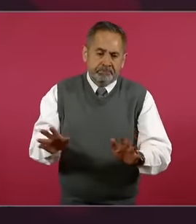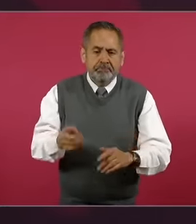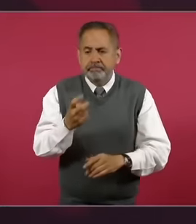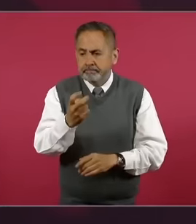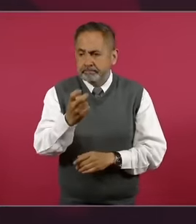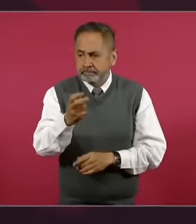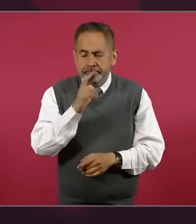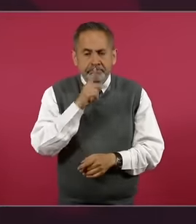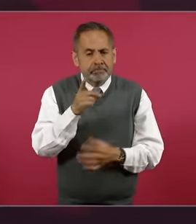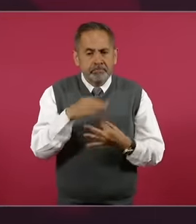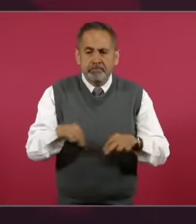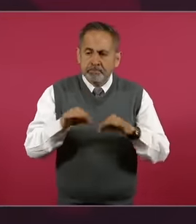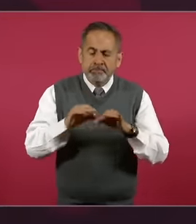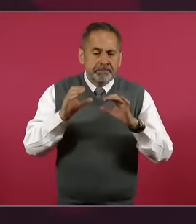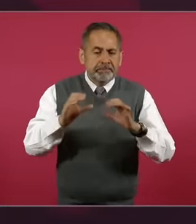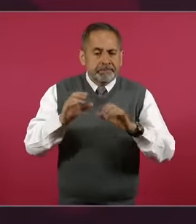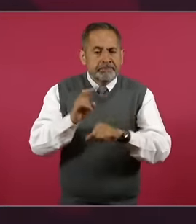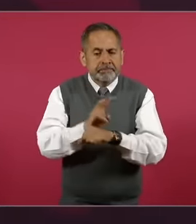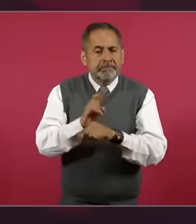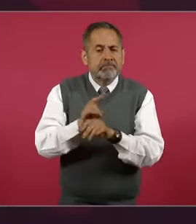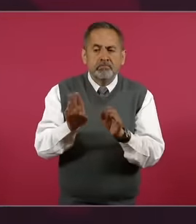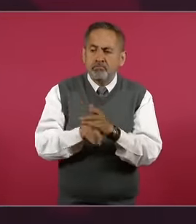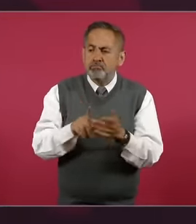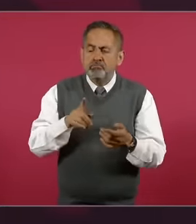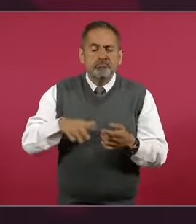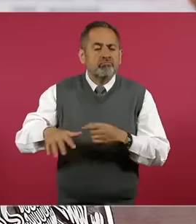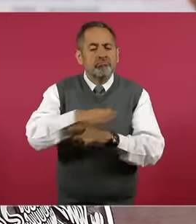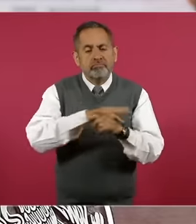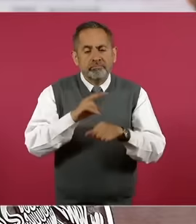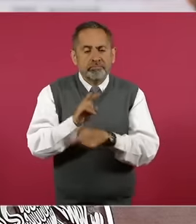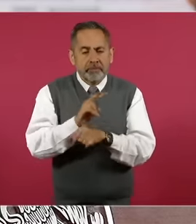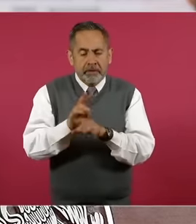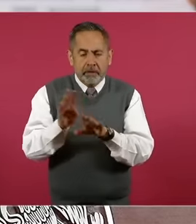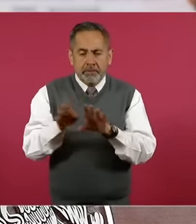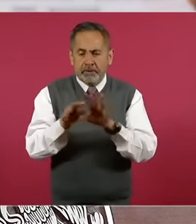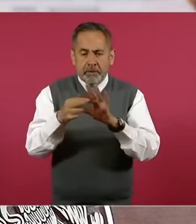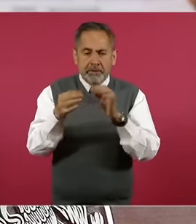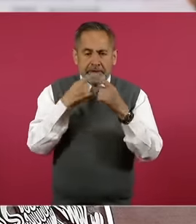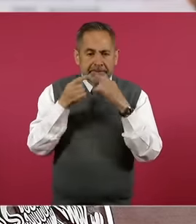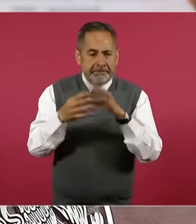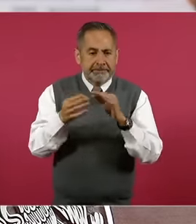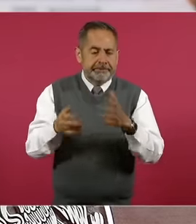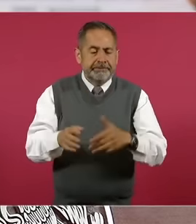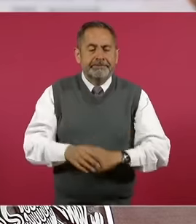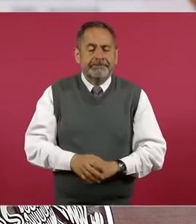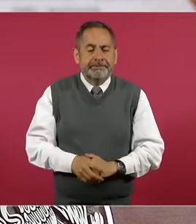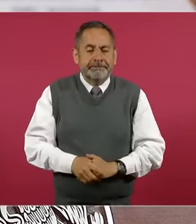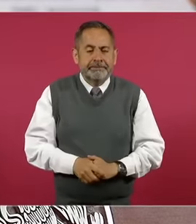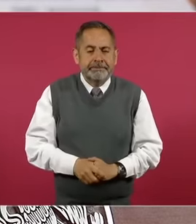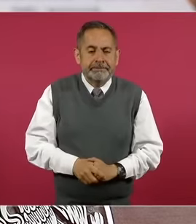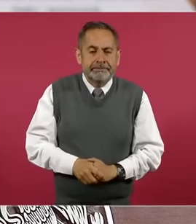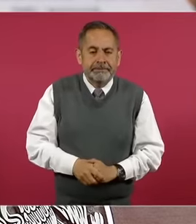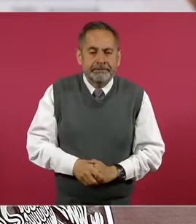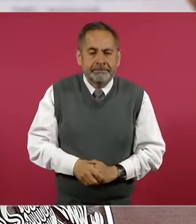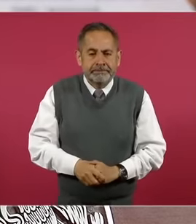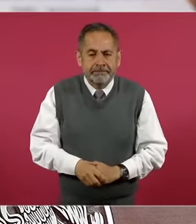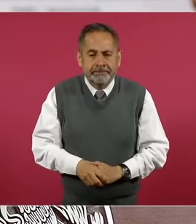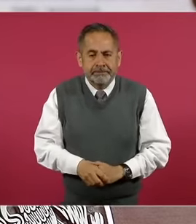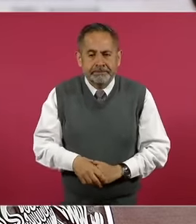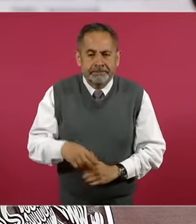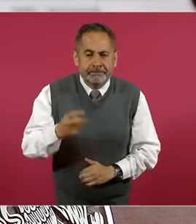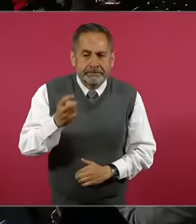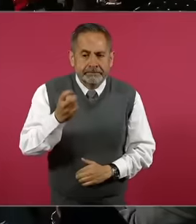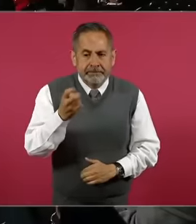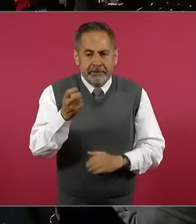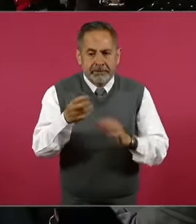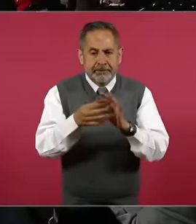eso y se está protegiendo a la población. Hay